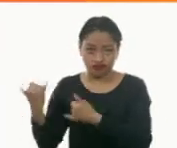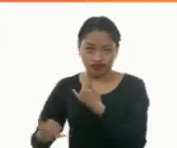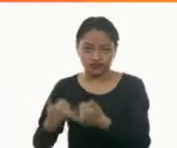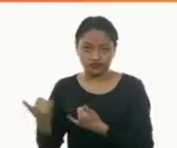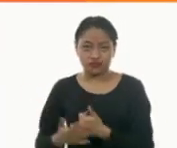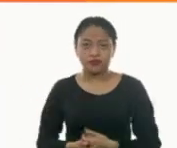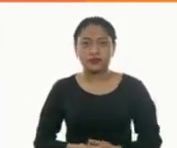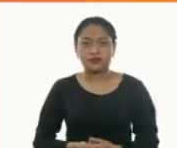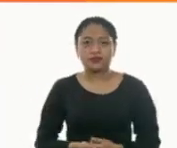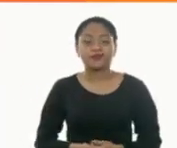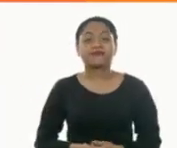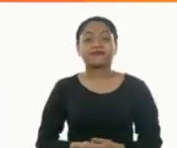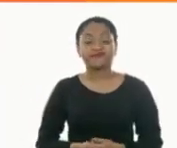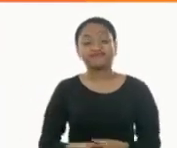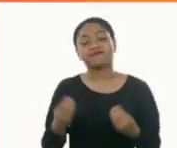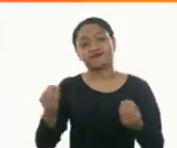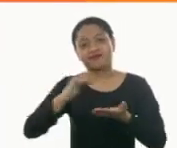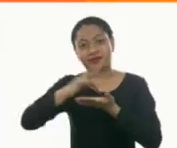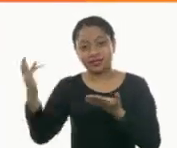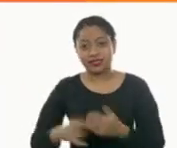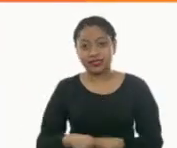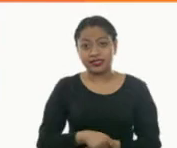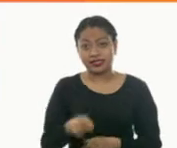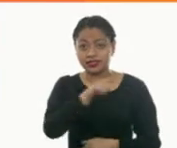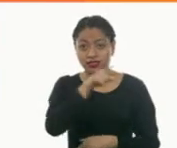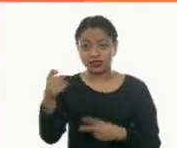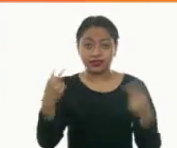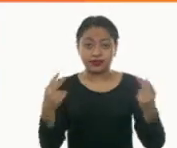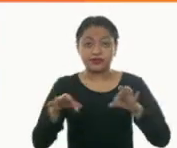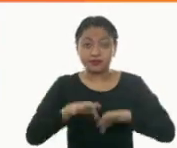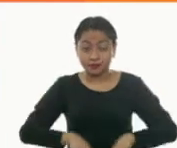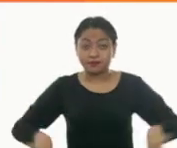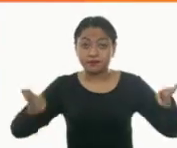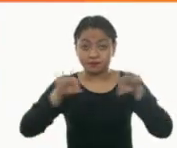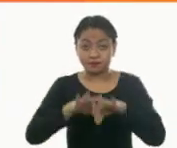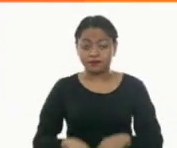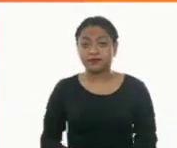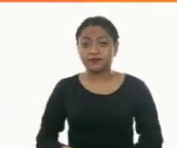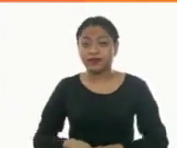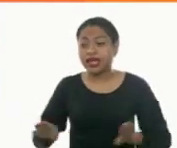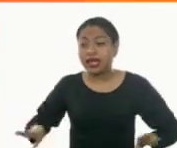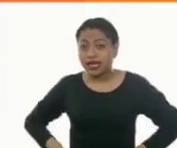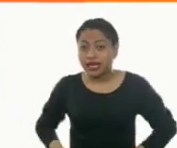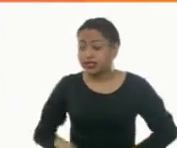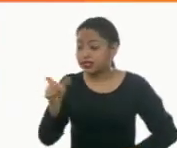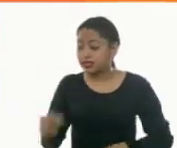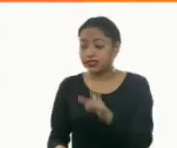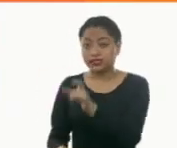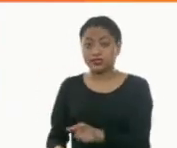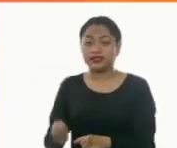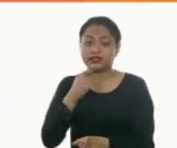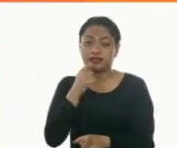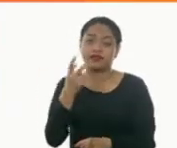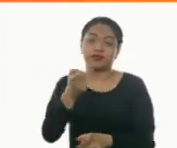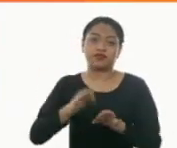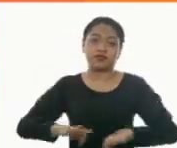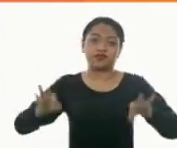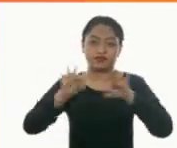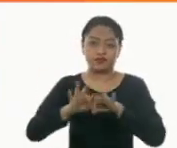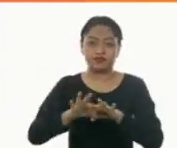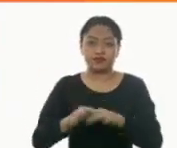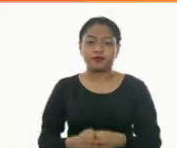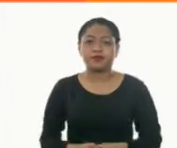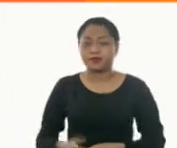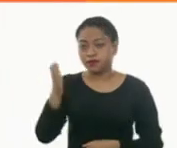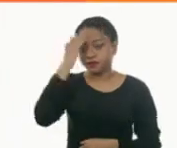interesante. Muchas gracias, Adriana. Y es muy importante reconocer las capacidades más que las limitaciones y pensar